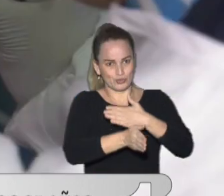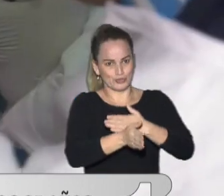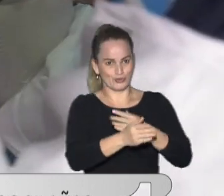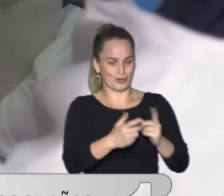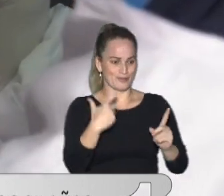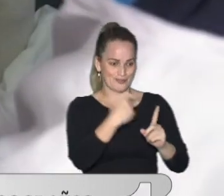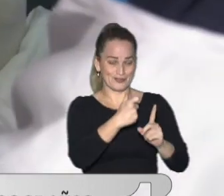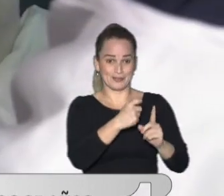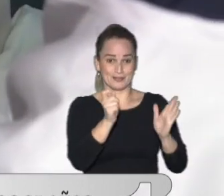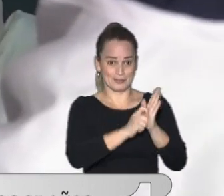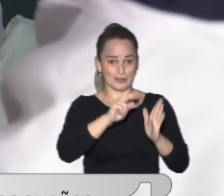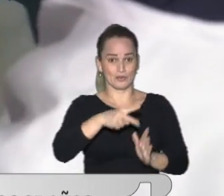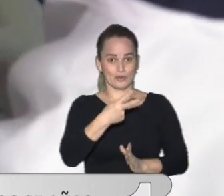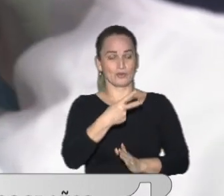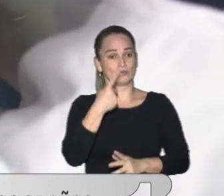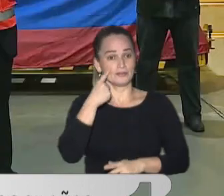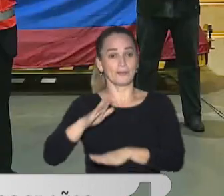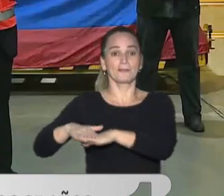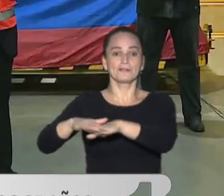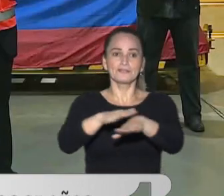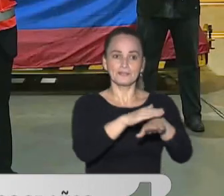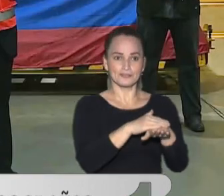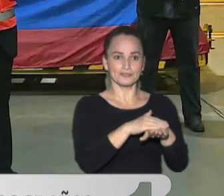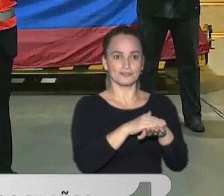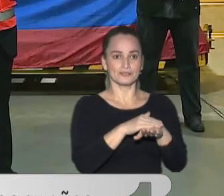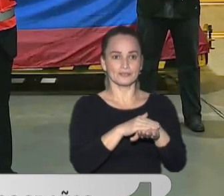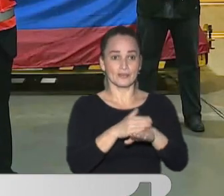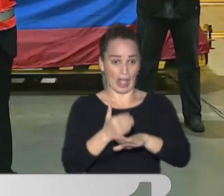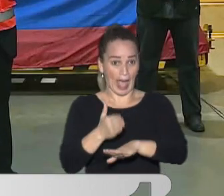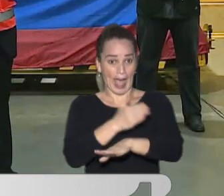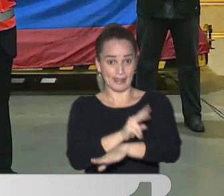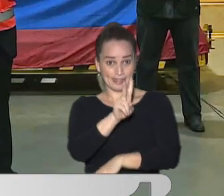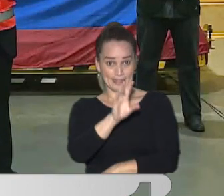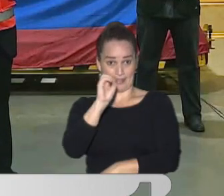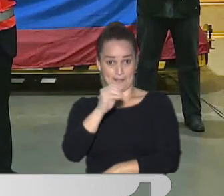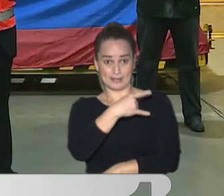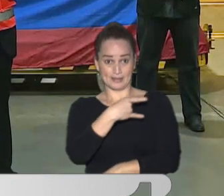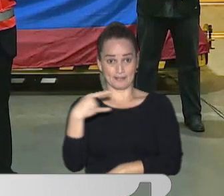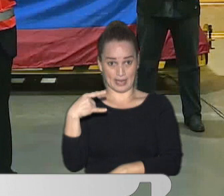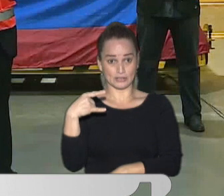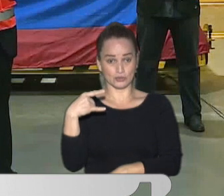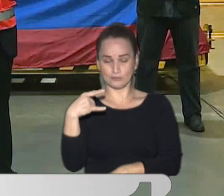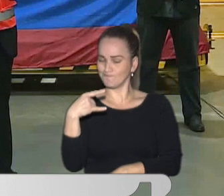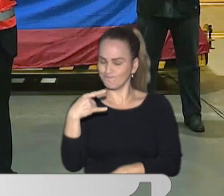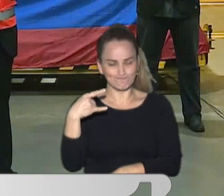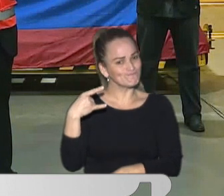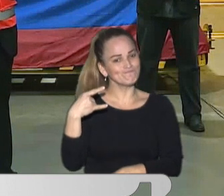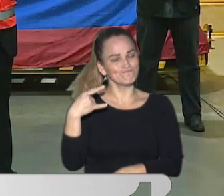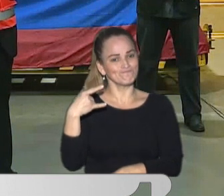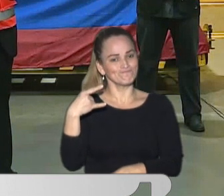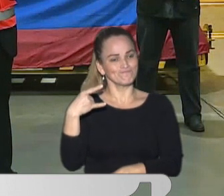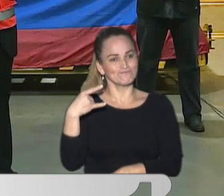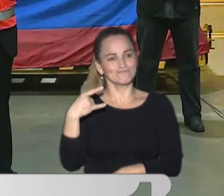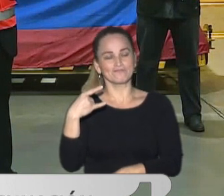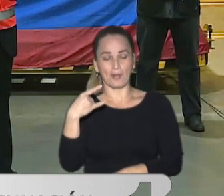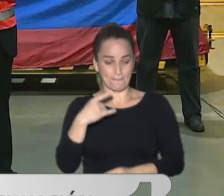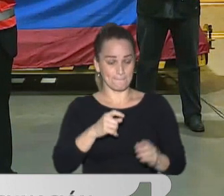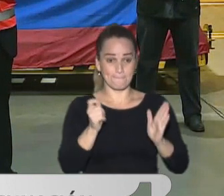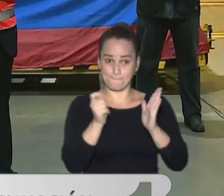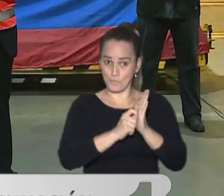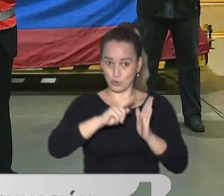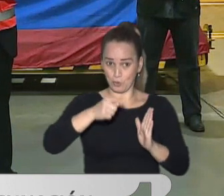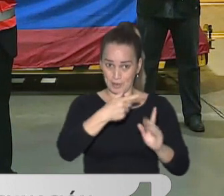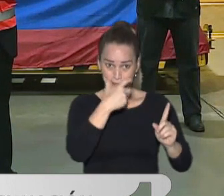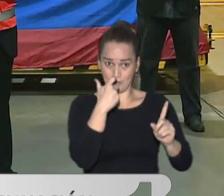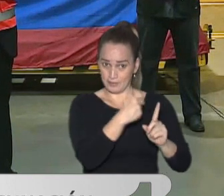país. Vamos a garantizar que antes del 20 de marzo vamos a lograr completar primera etapa de